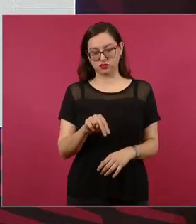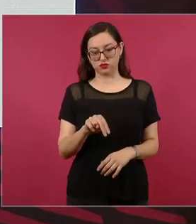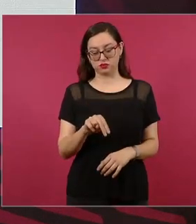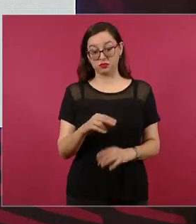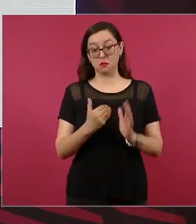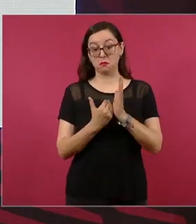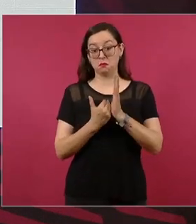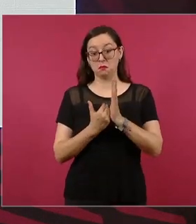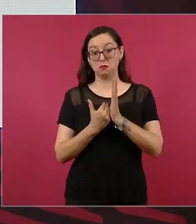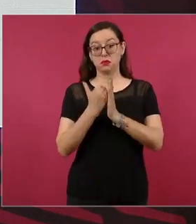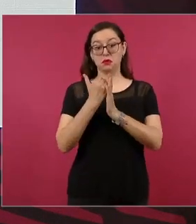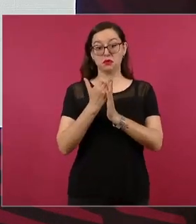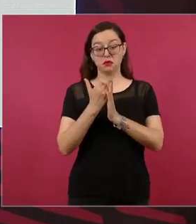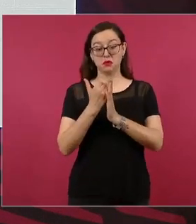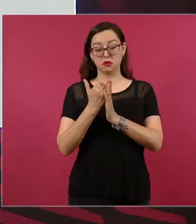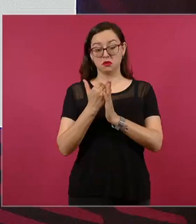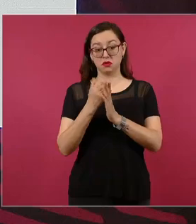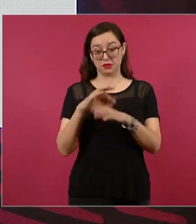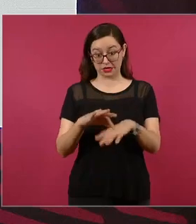11.7.